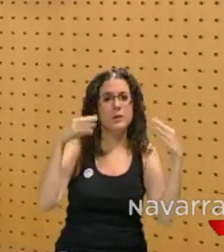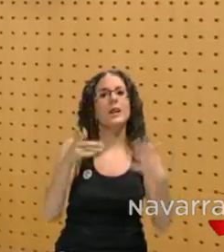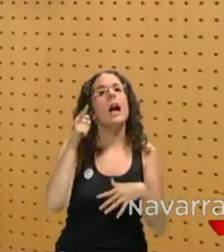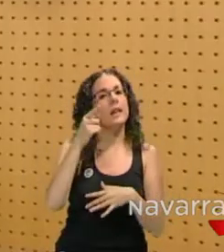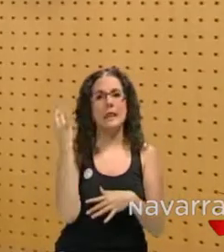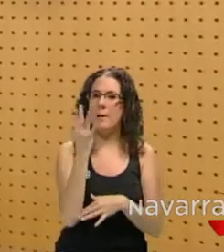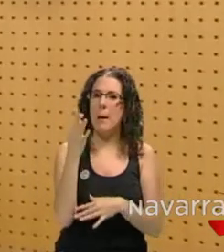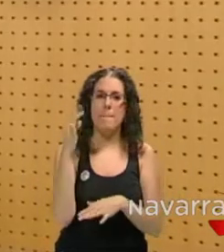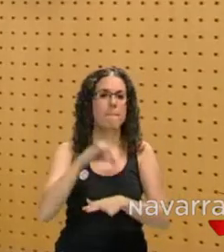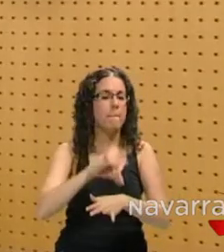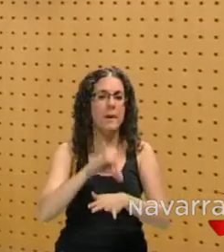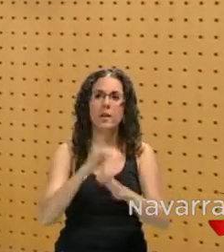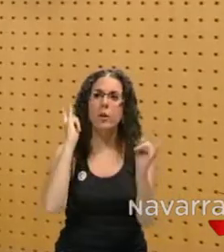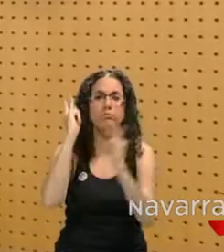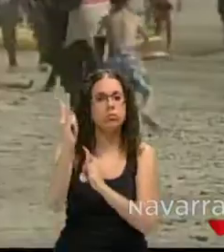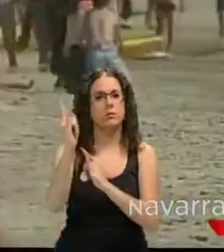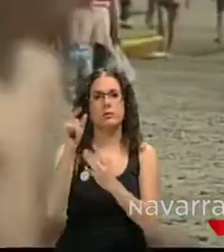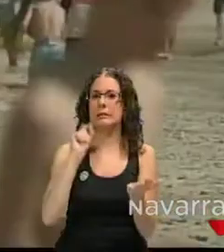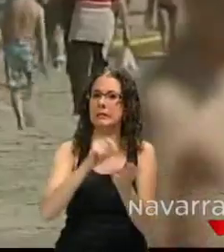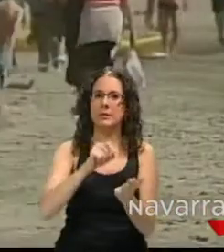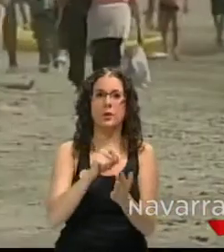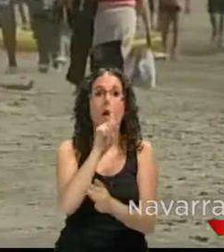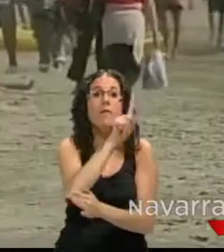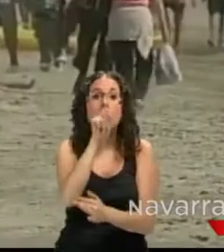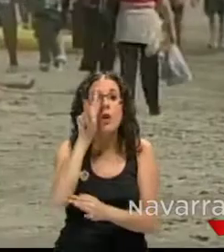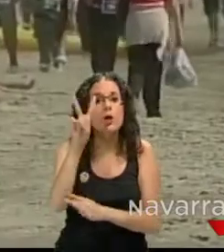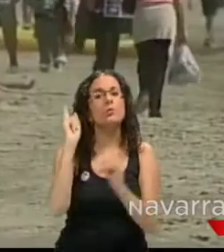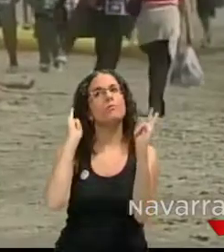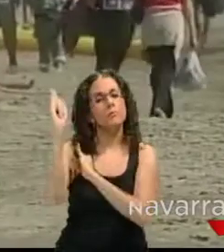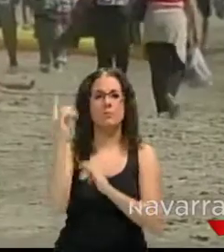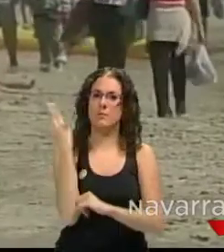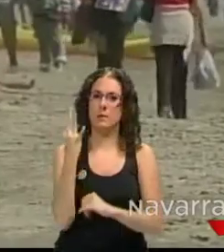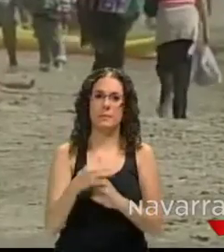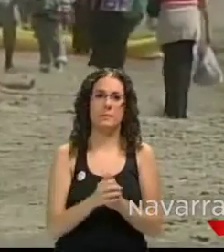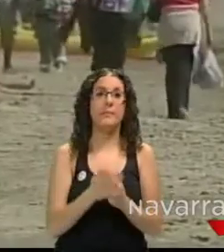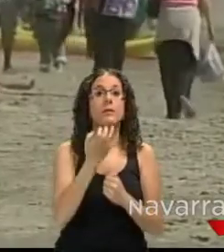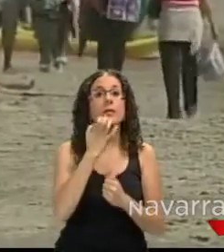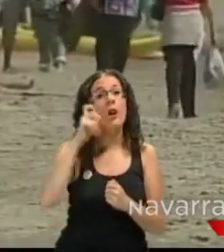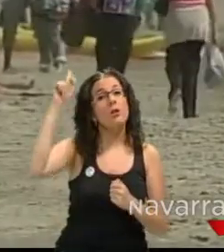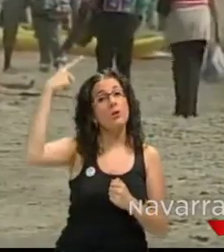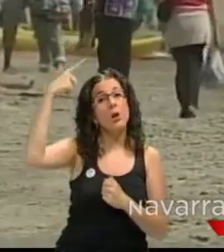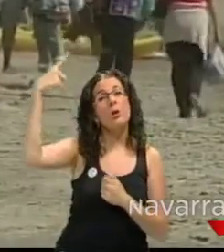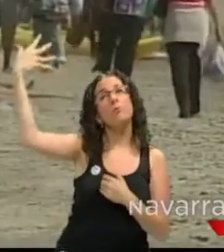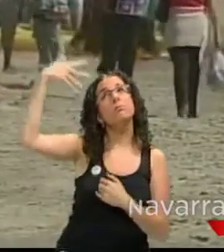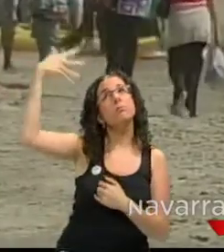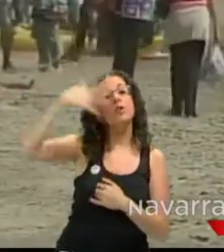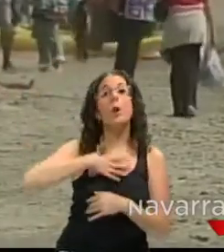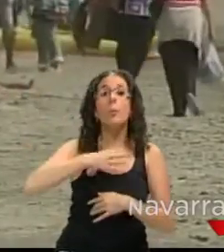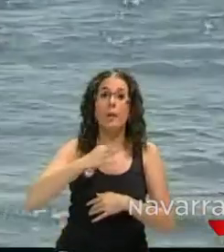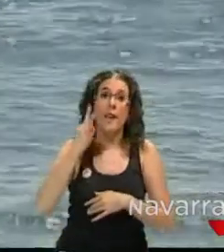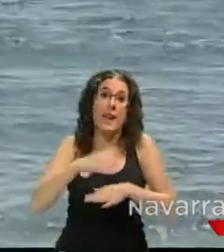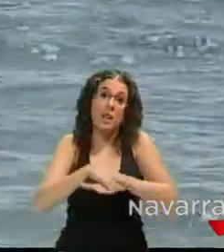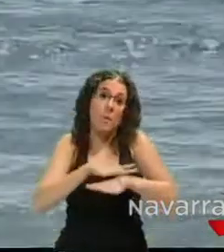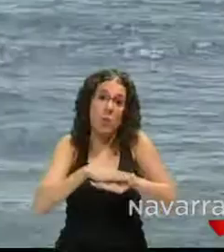atención médica inmediata. Hay que llamar a 112, pues ya. La exposición continua al sol puede igualmente producir quemaduras de diversa índole e